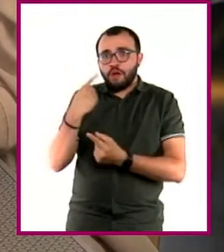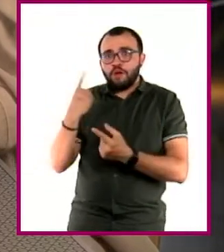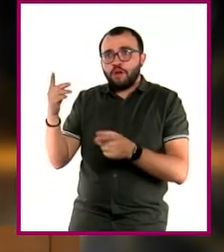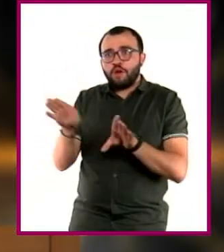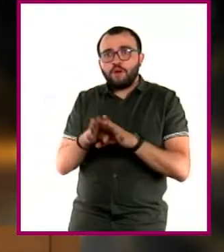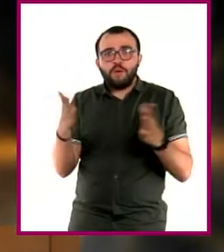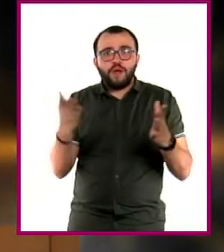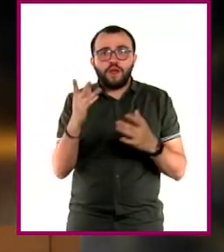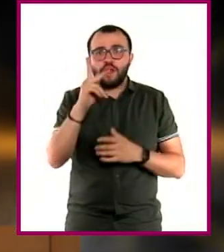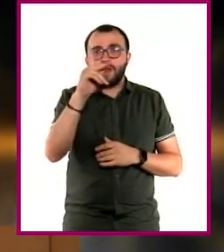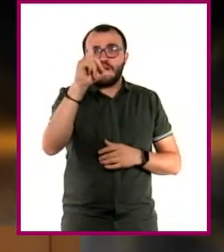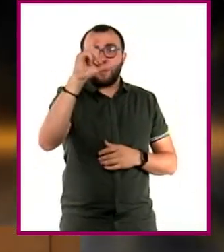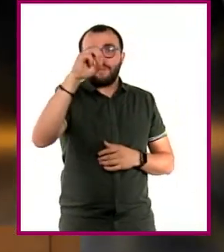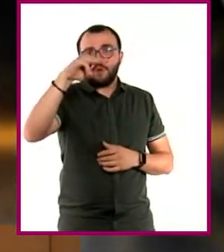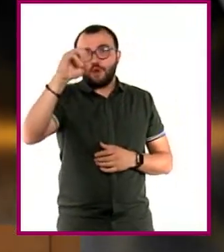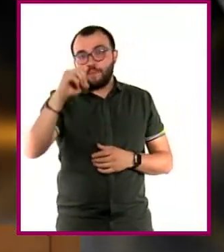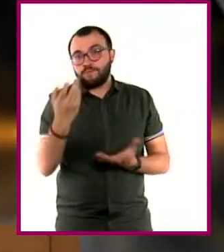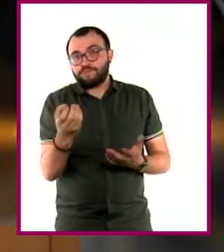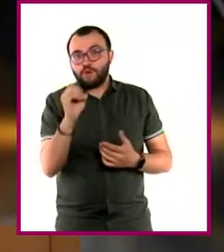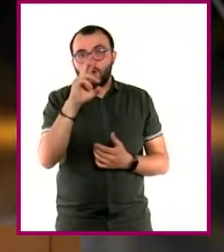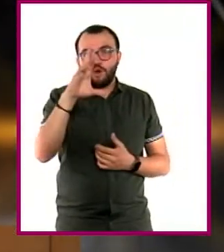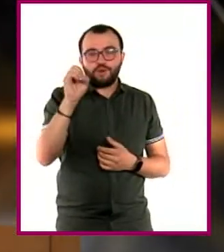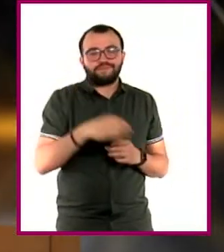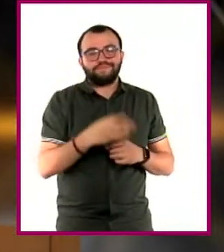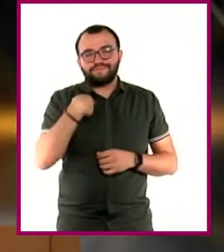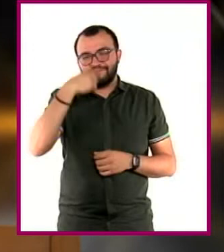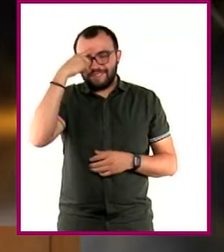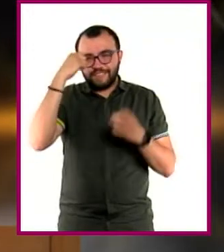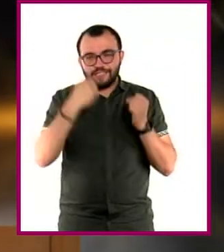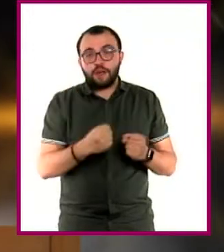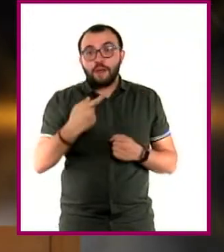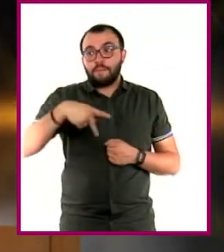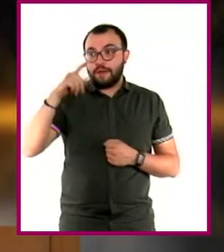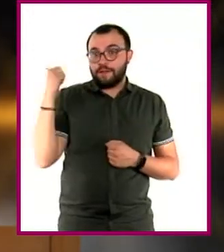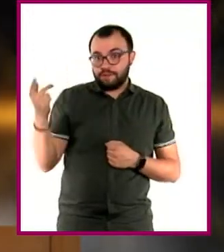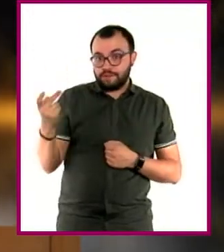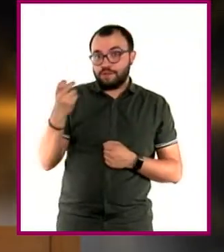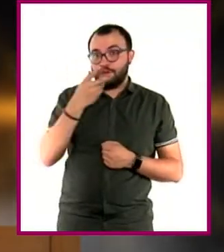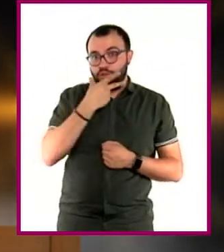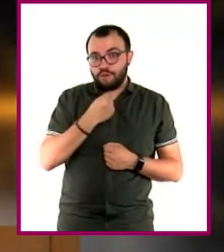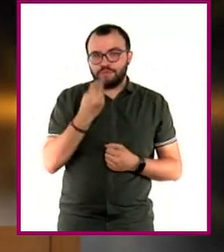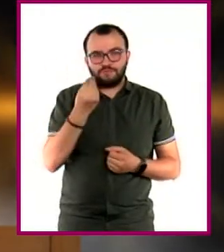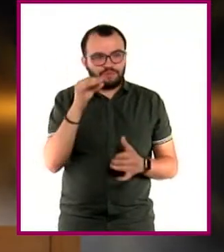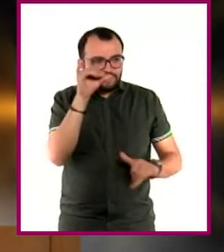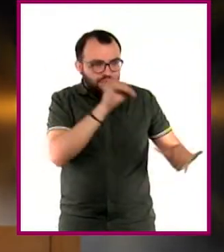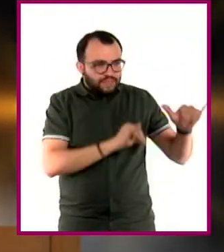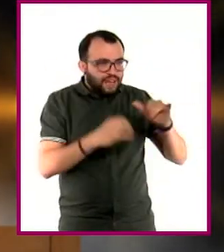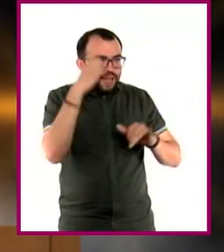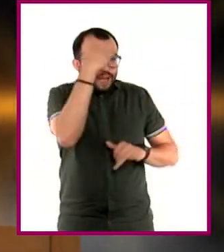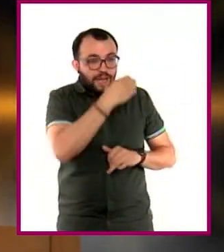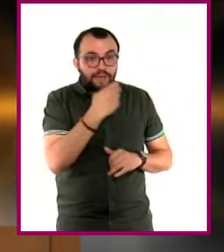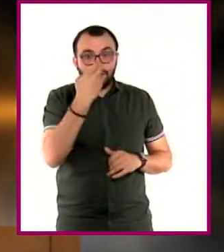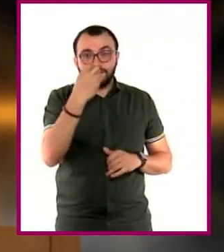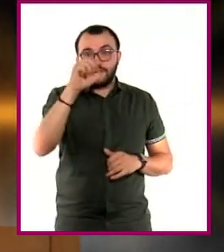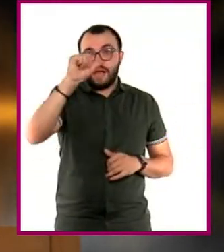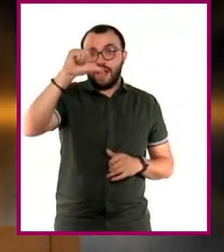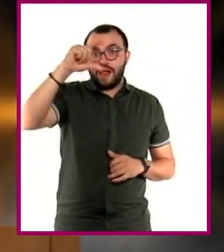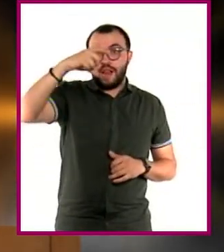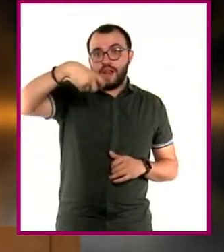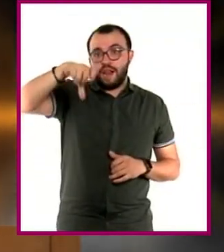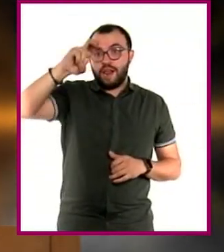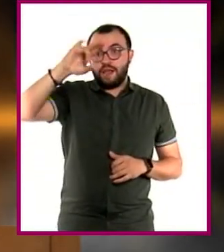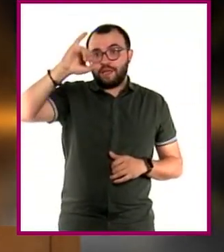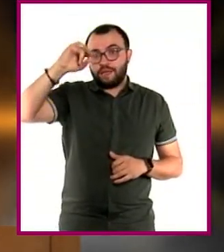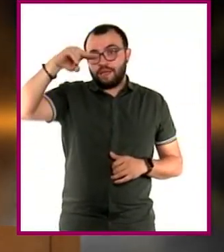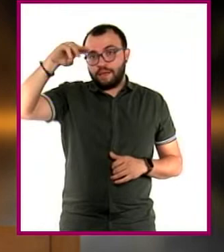oro. Seguramente, pero gracias a que varios de ellos eran muy meticulosos, la alquimia evolucionó en una